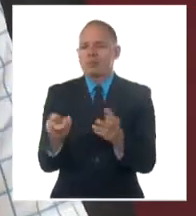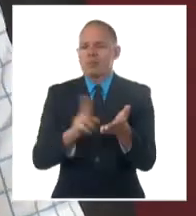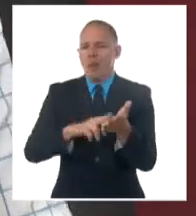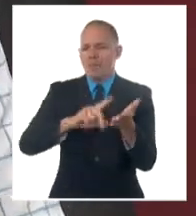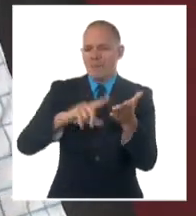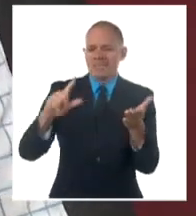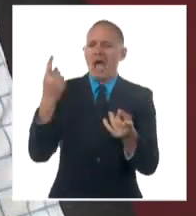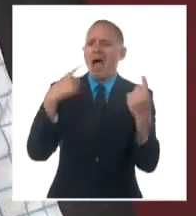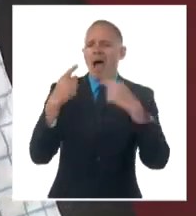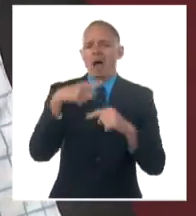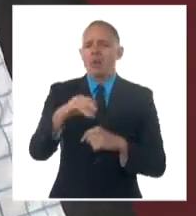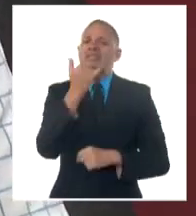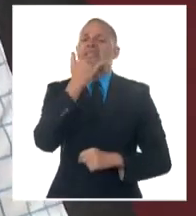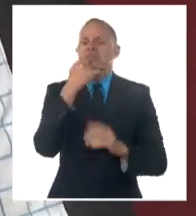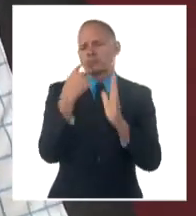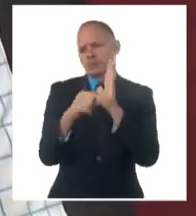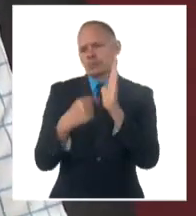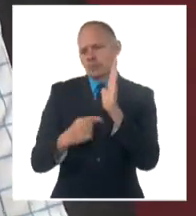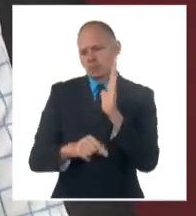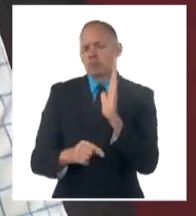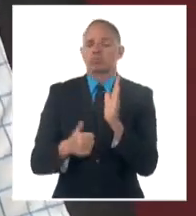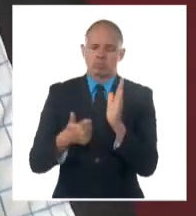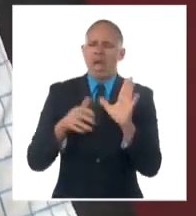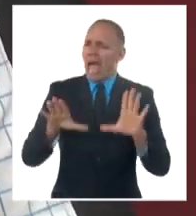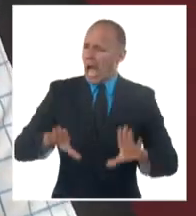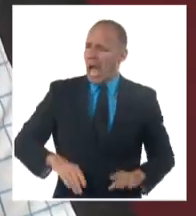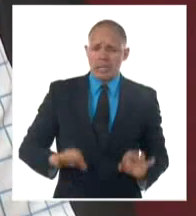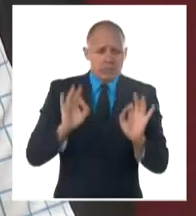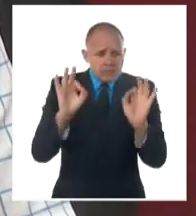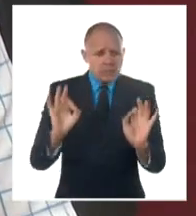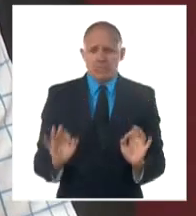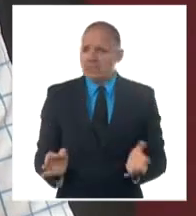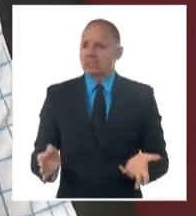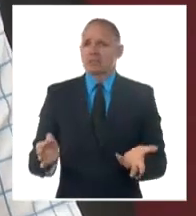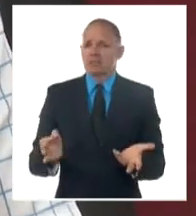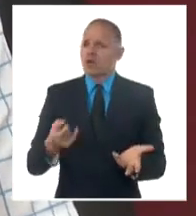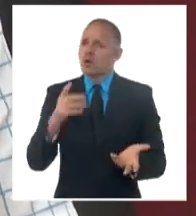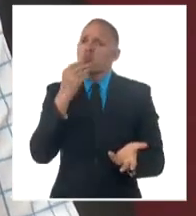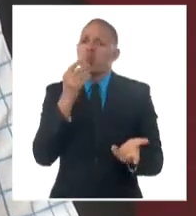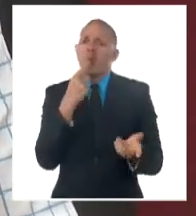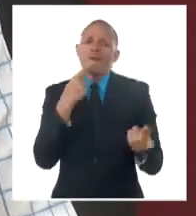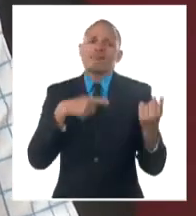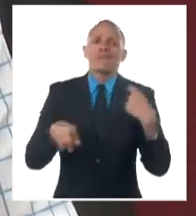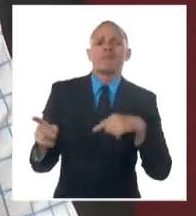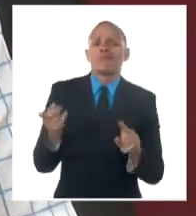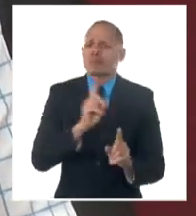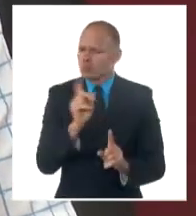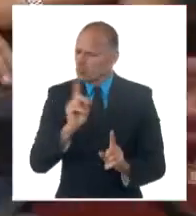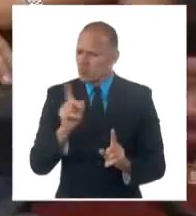de manera autocrítica. El mandatario cubano aseguró que son tiempos de exigir y exigirse